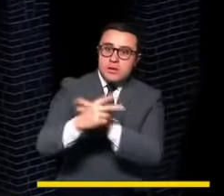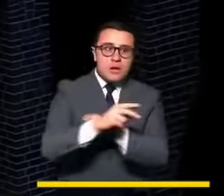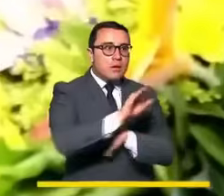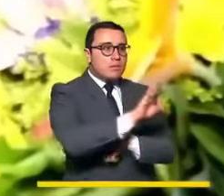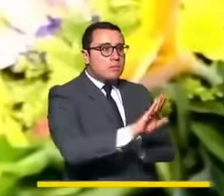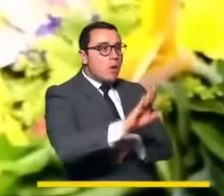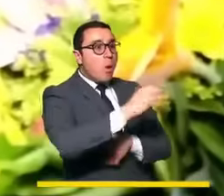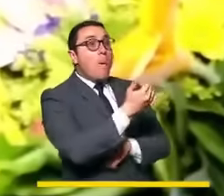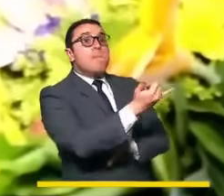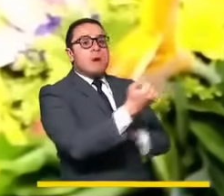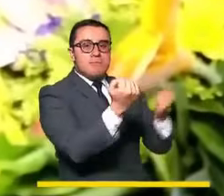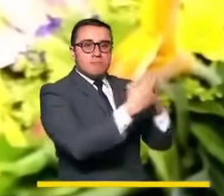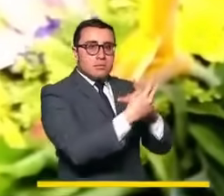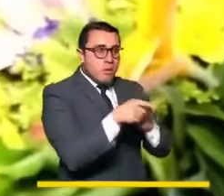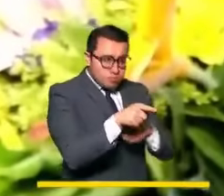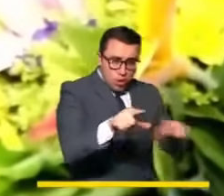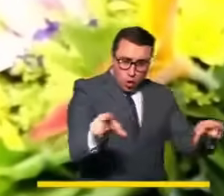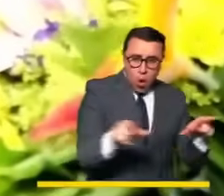emporios turísticos.